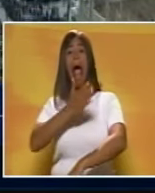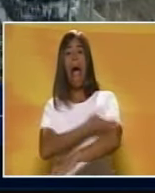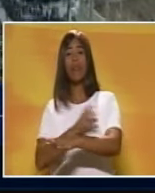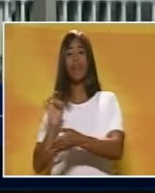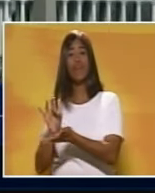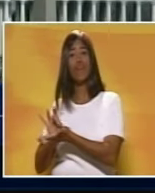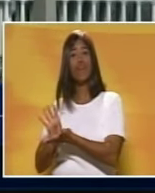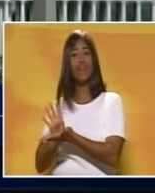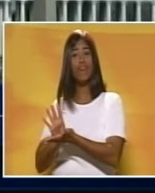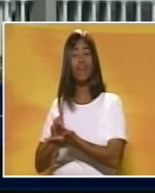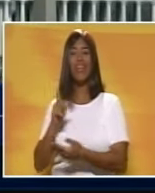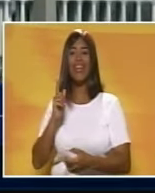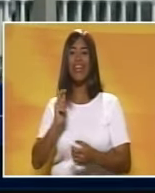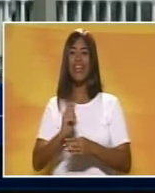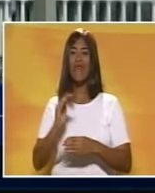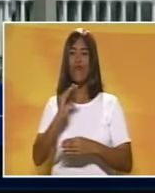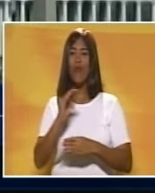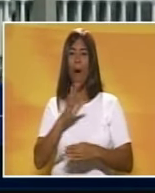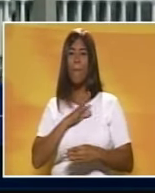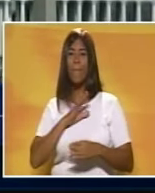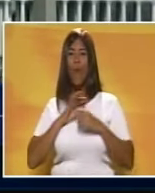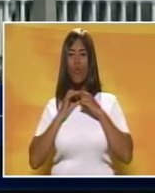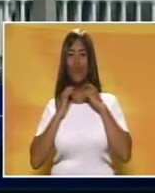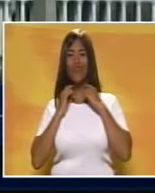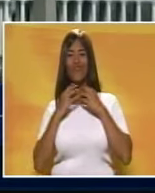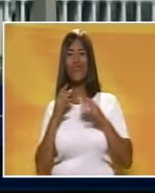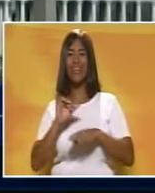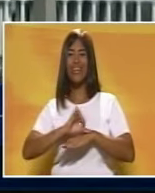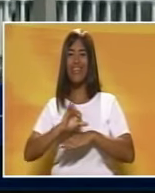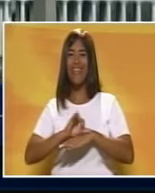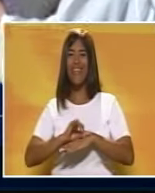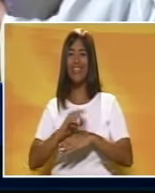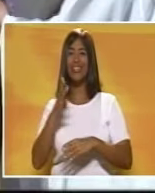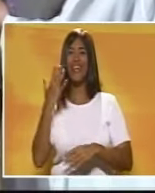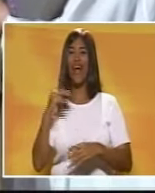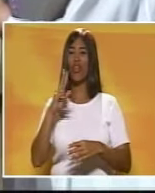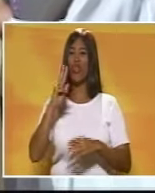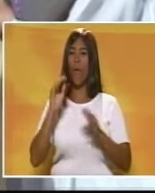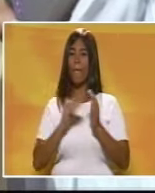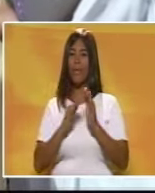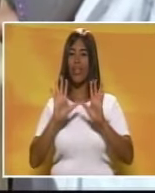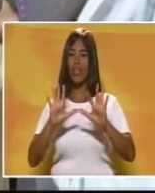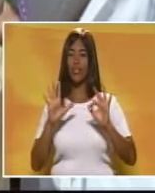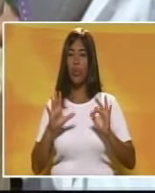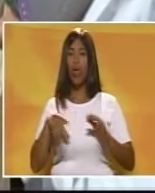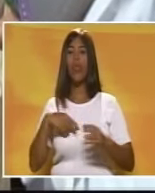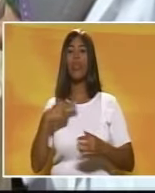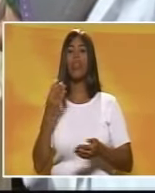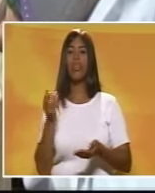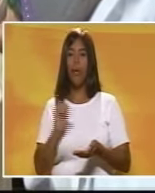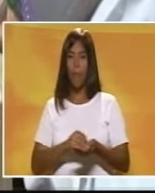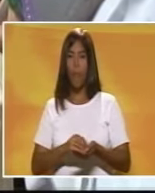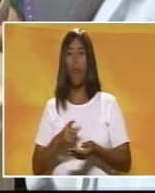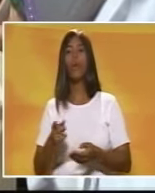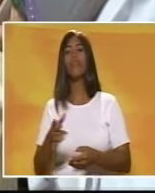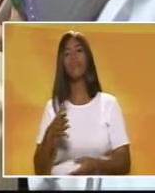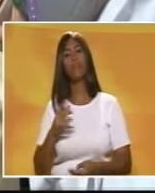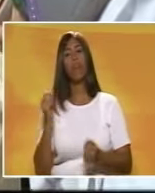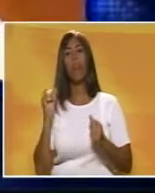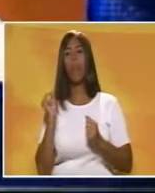primera instancia por el Tribunal Apostólico de la Congregación en 2018, aunque recurrió la